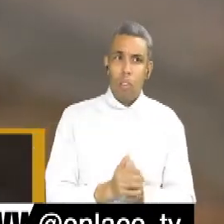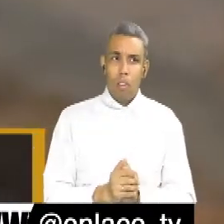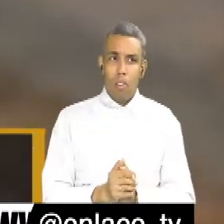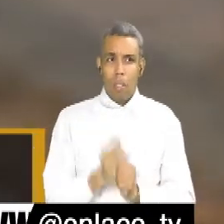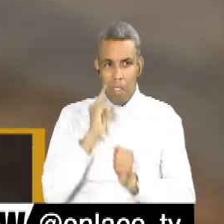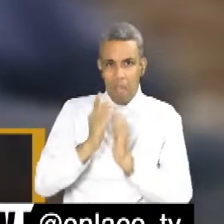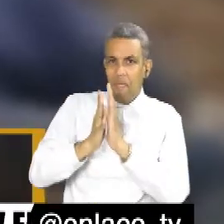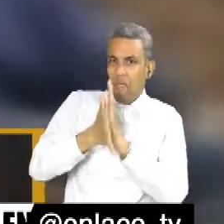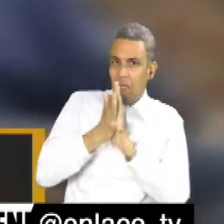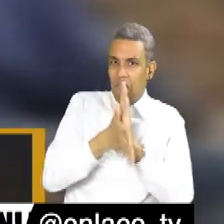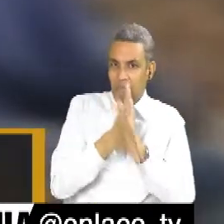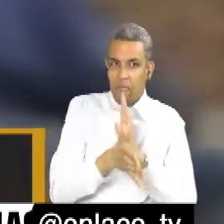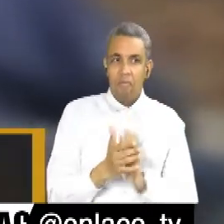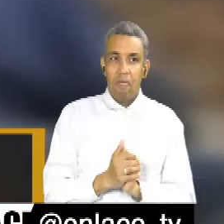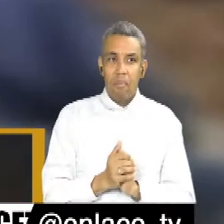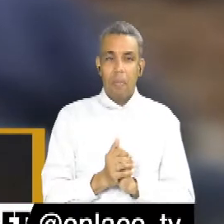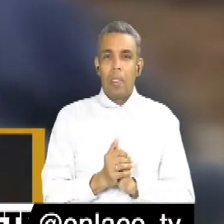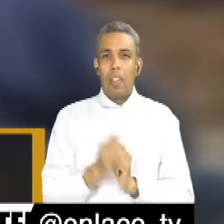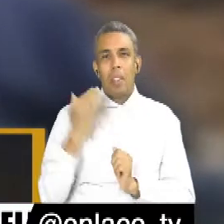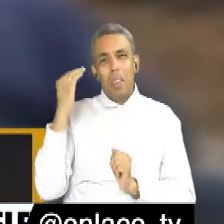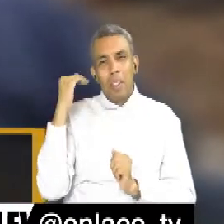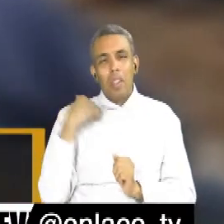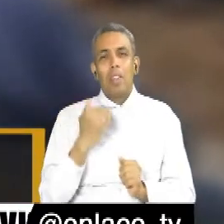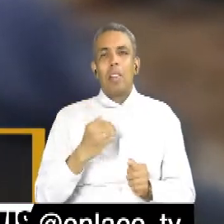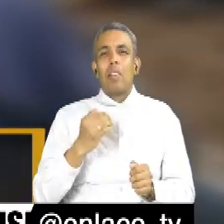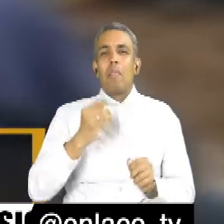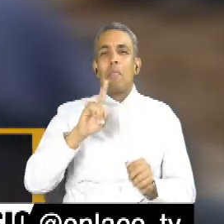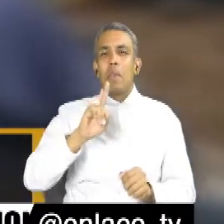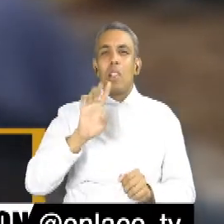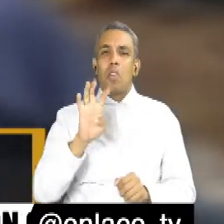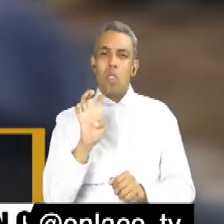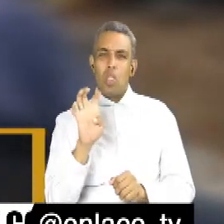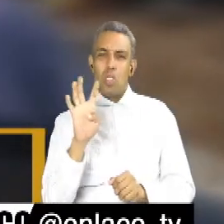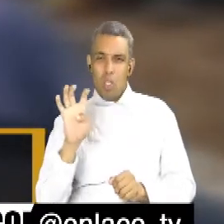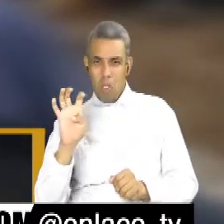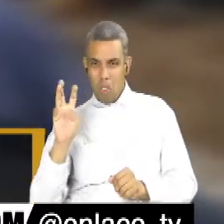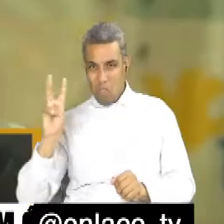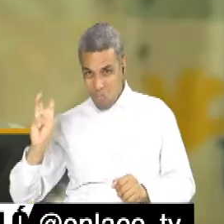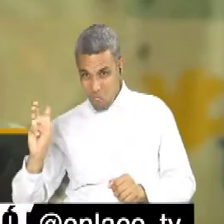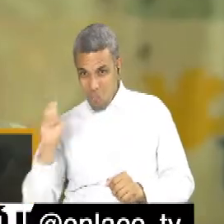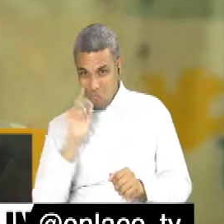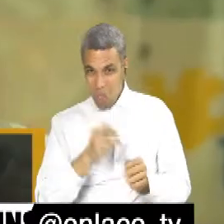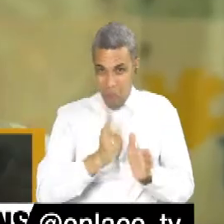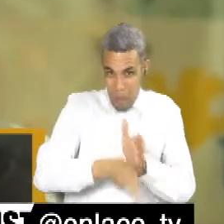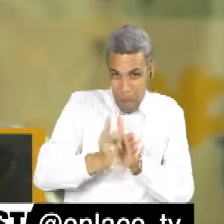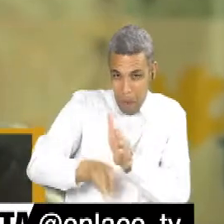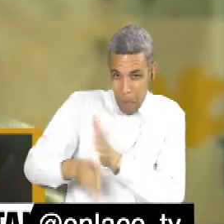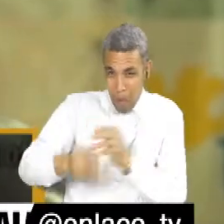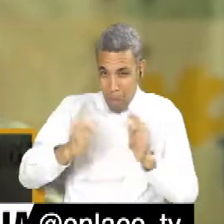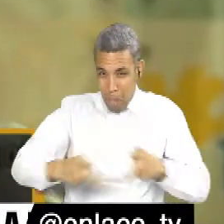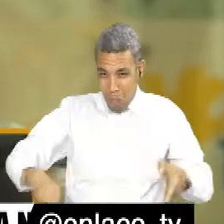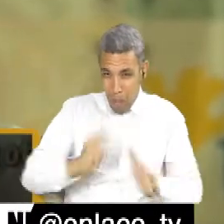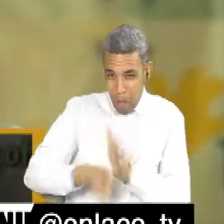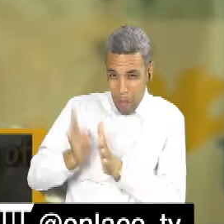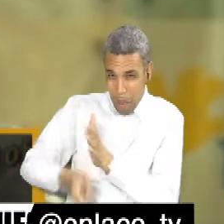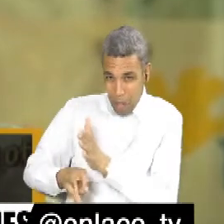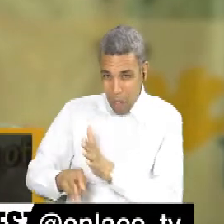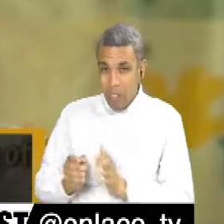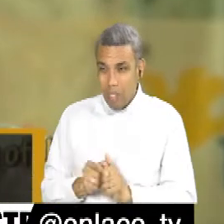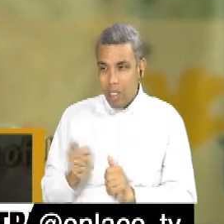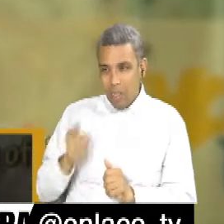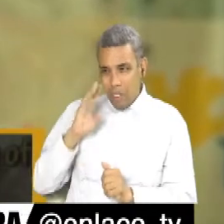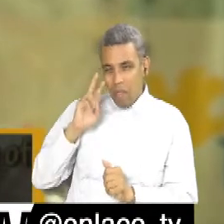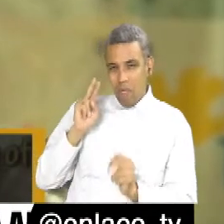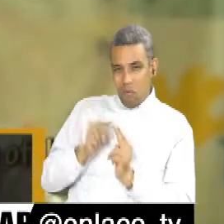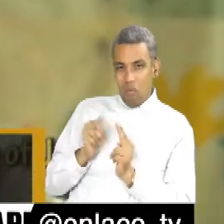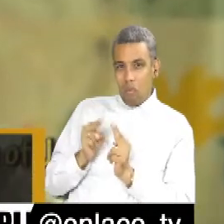ciudad y en la mencionada masacre del 16 de mayo de 1998. Fueron estos mismos victimarios, entre ellos El Panadero,